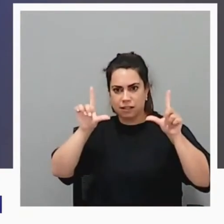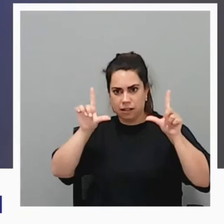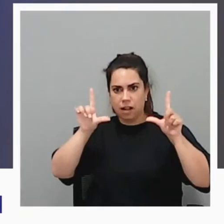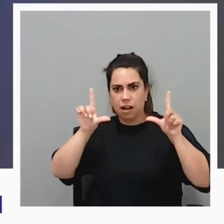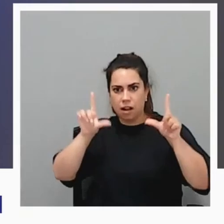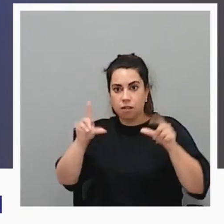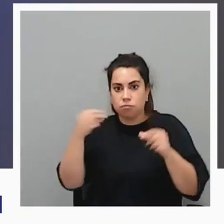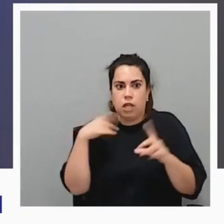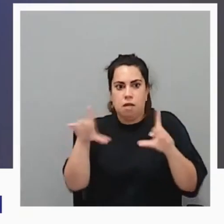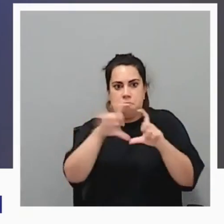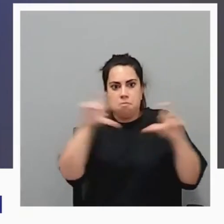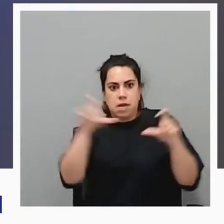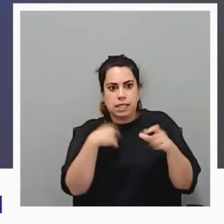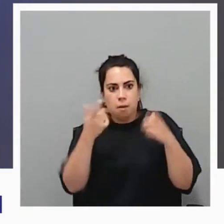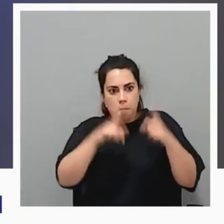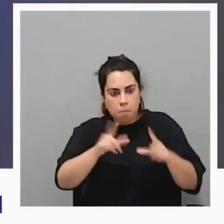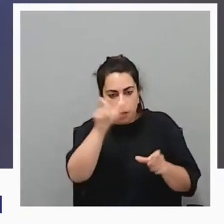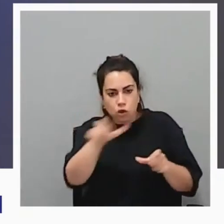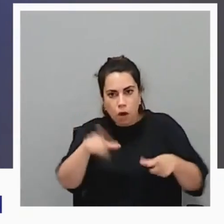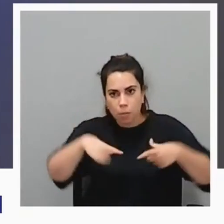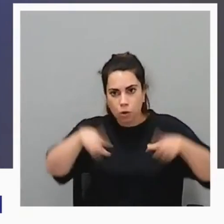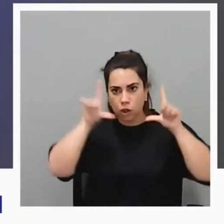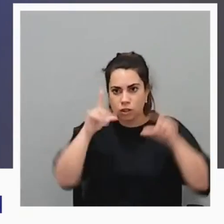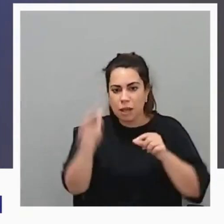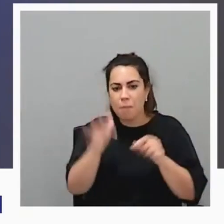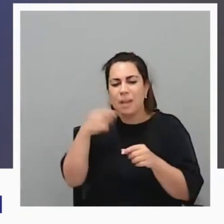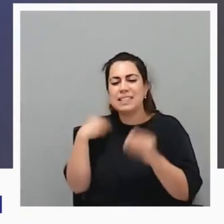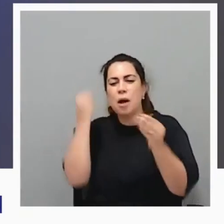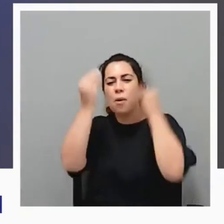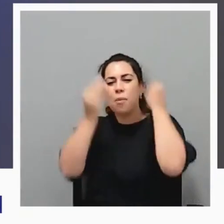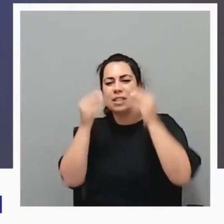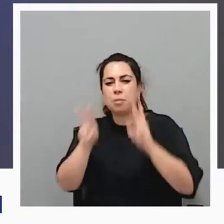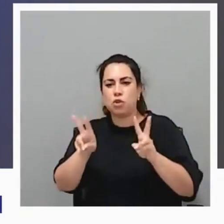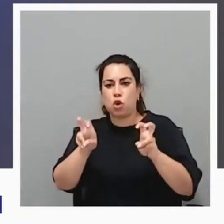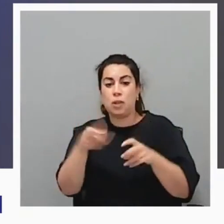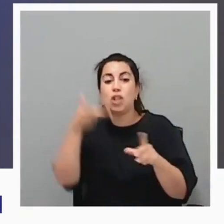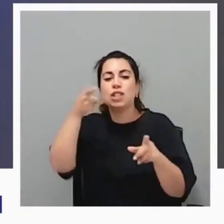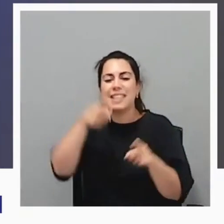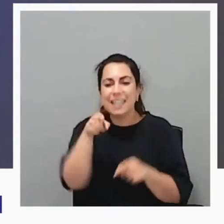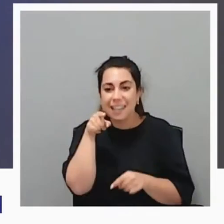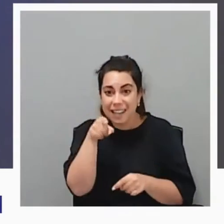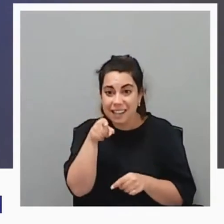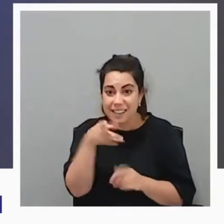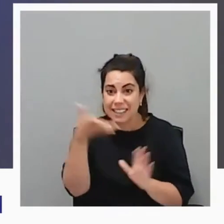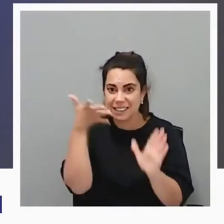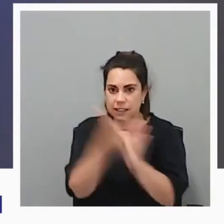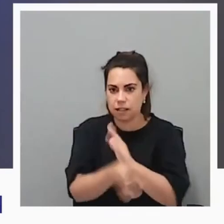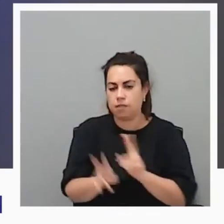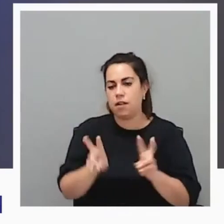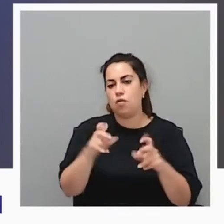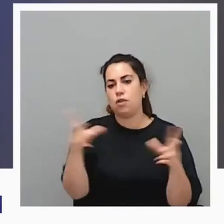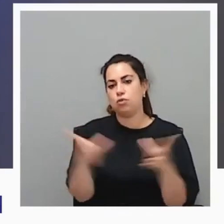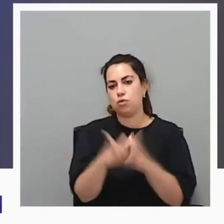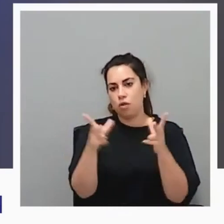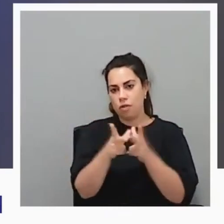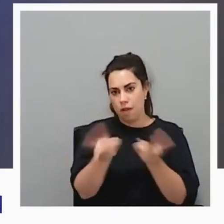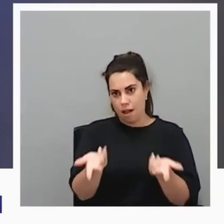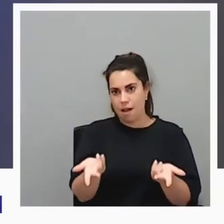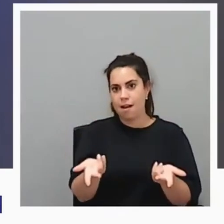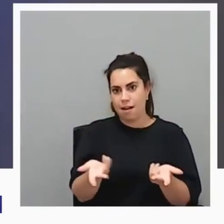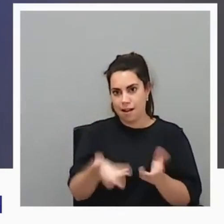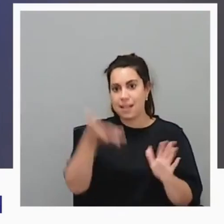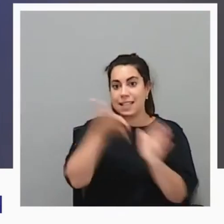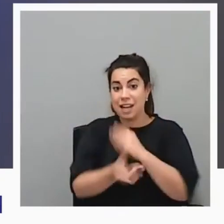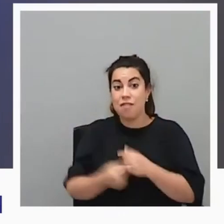empresas y del pensamiento innovador, eso es innovación social. Es un estado de la mente más un estado del